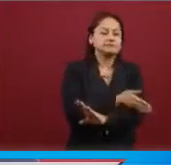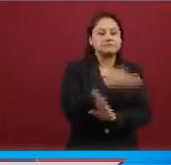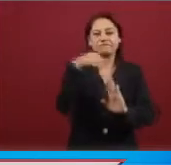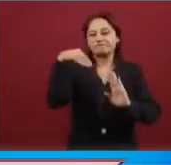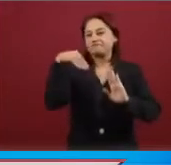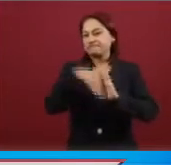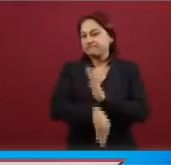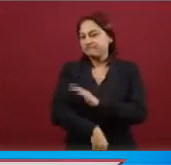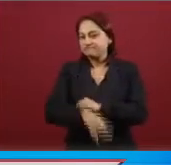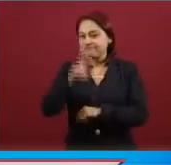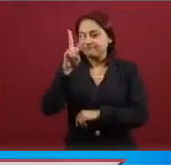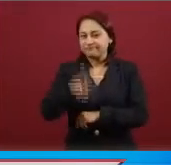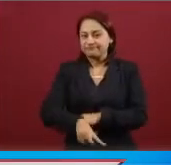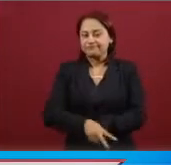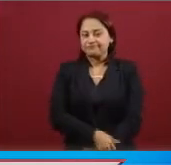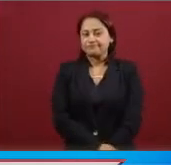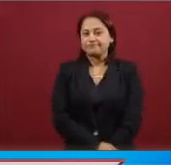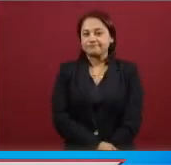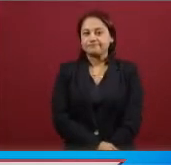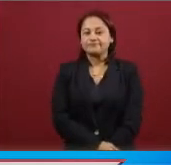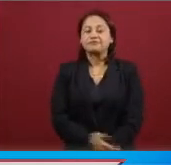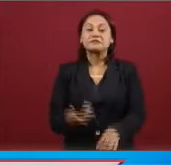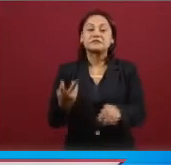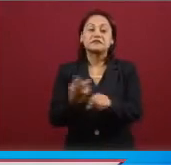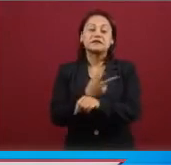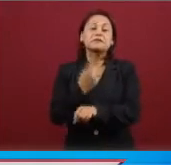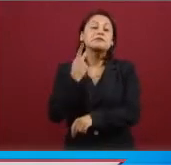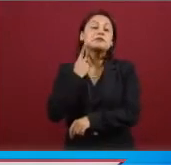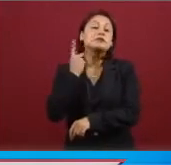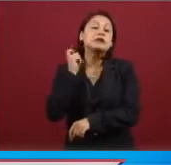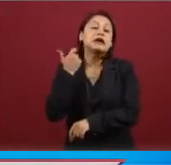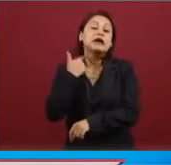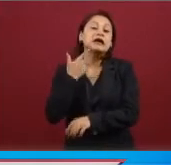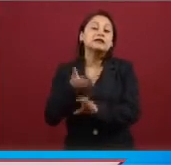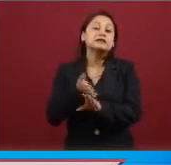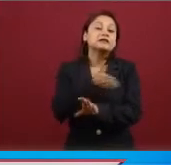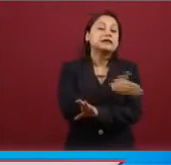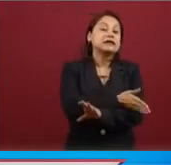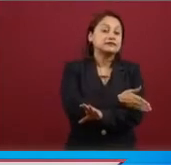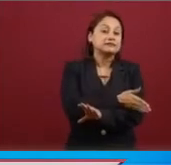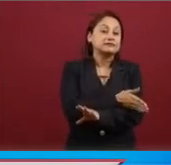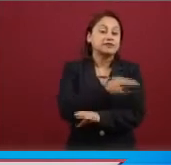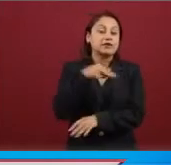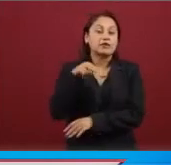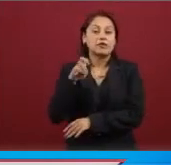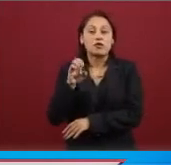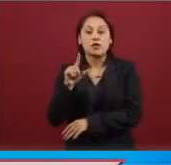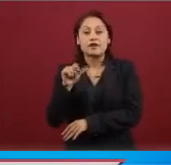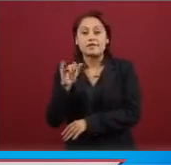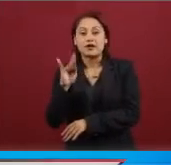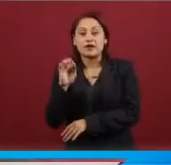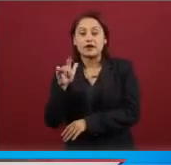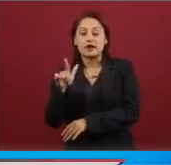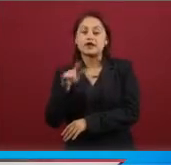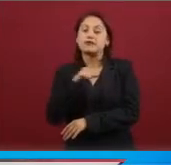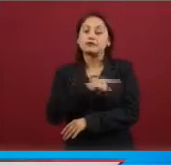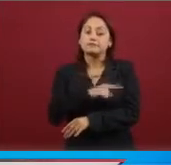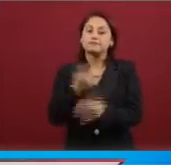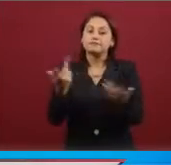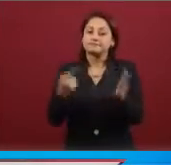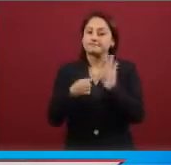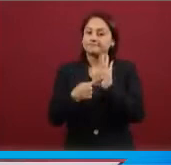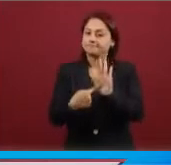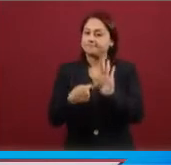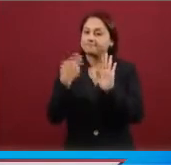rotundo de la política neoliberal. Después de la generación de una crisis, se plantea el rescate con dinero público a bancos